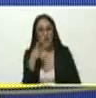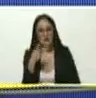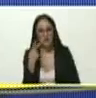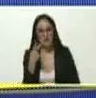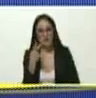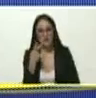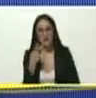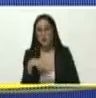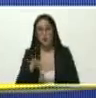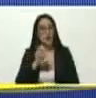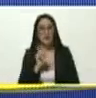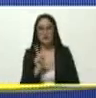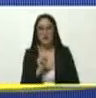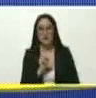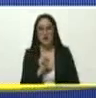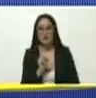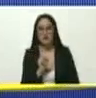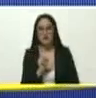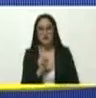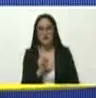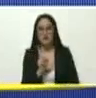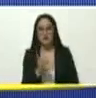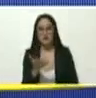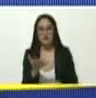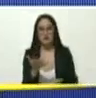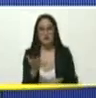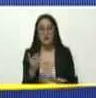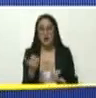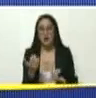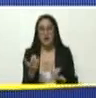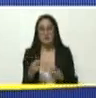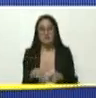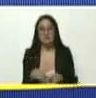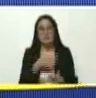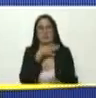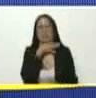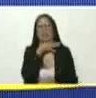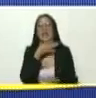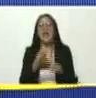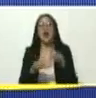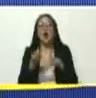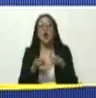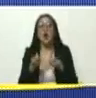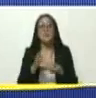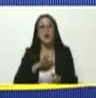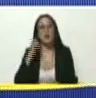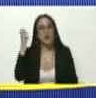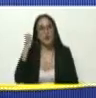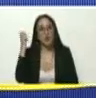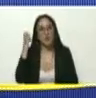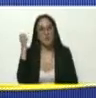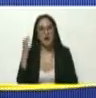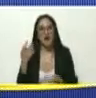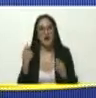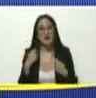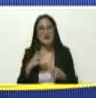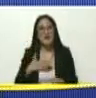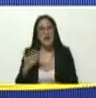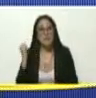no entienden el suicidio económico de Europa para tratar de matar a